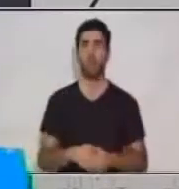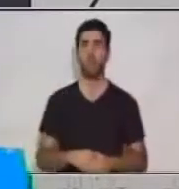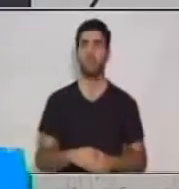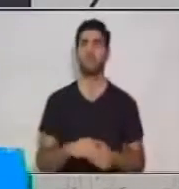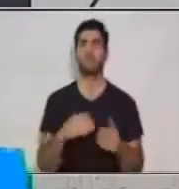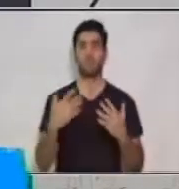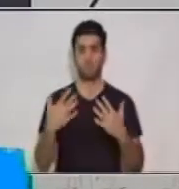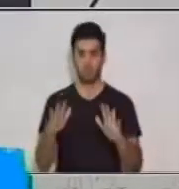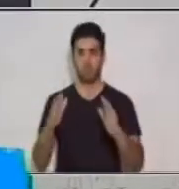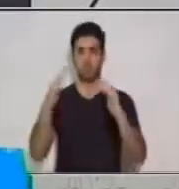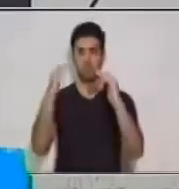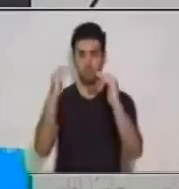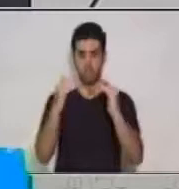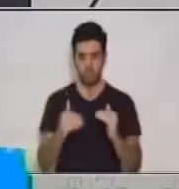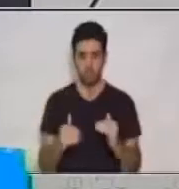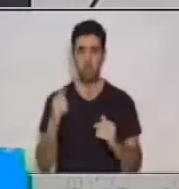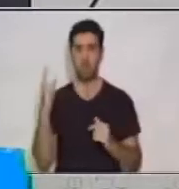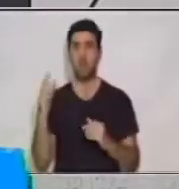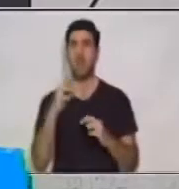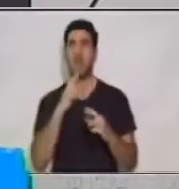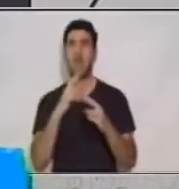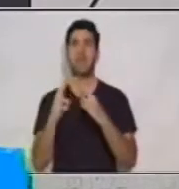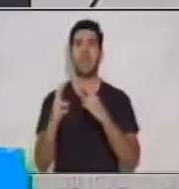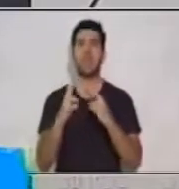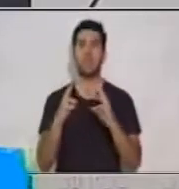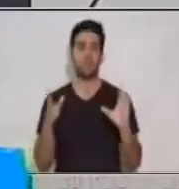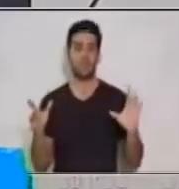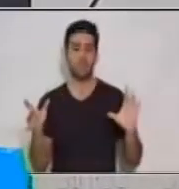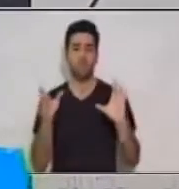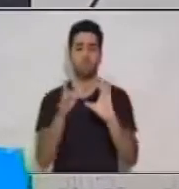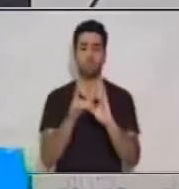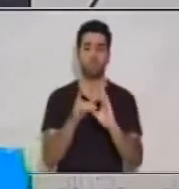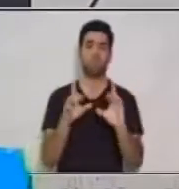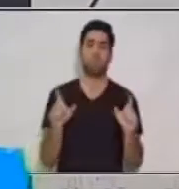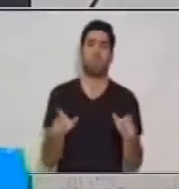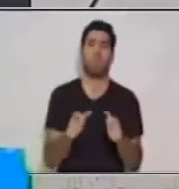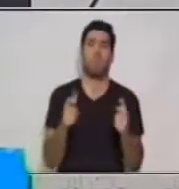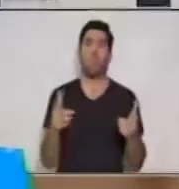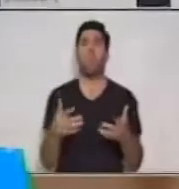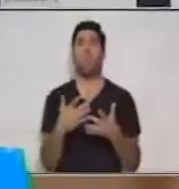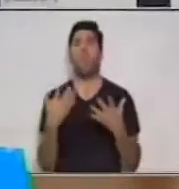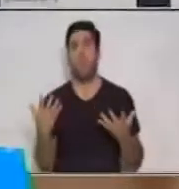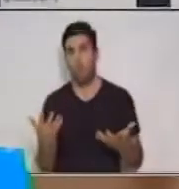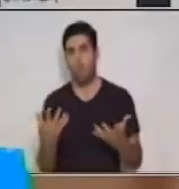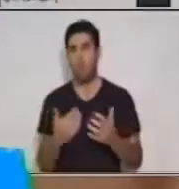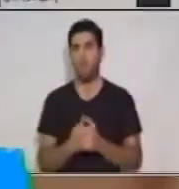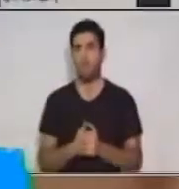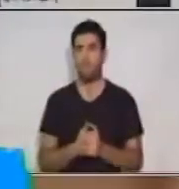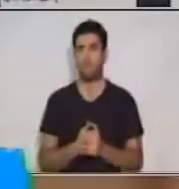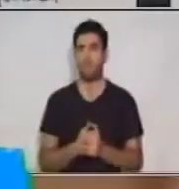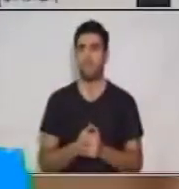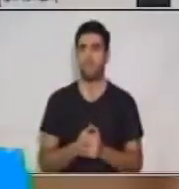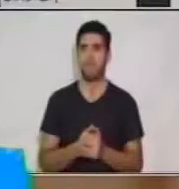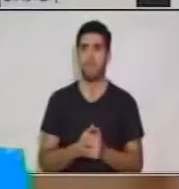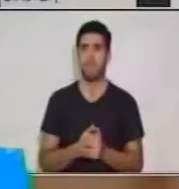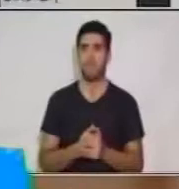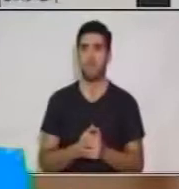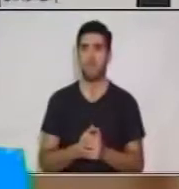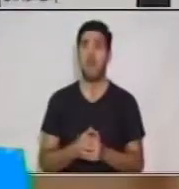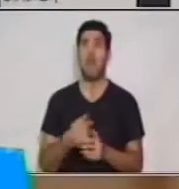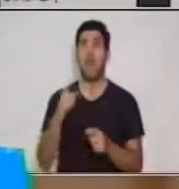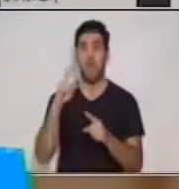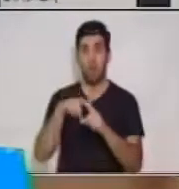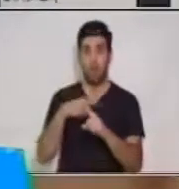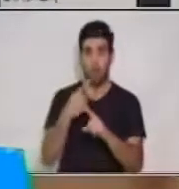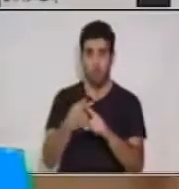¿Cuál va a ser la relación de lados? Es lo que tenemos acá. La relación de lados va a ser la siguiente.